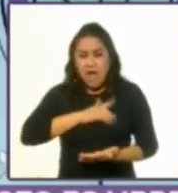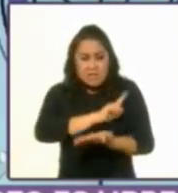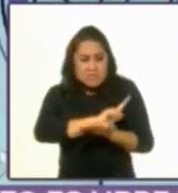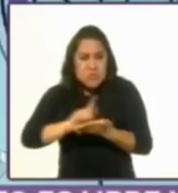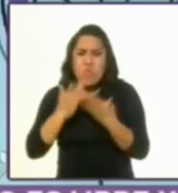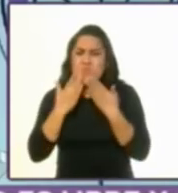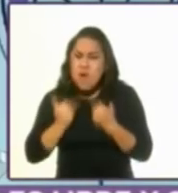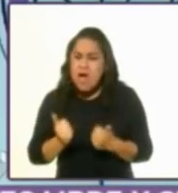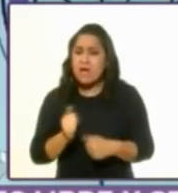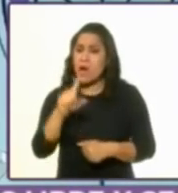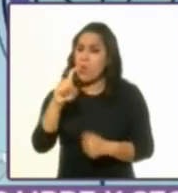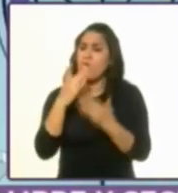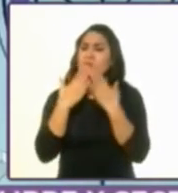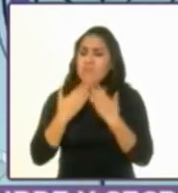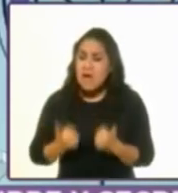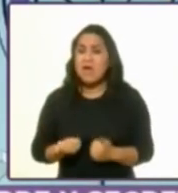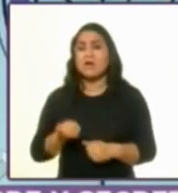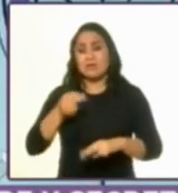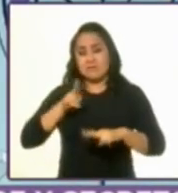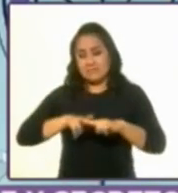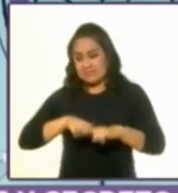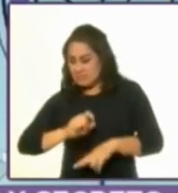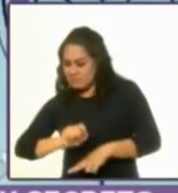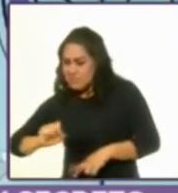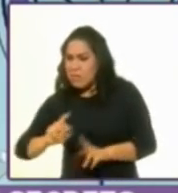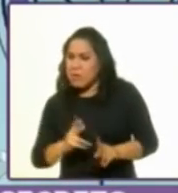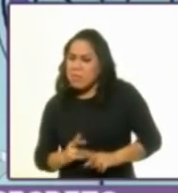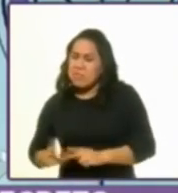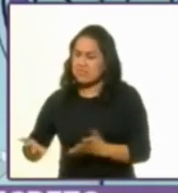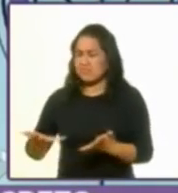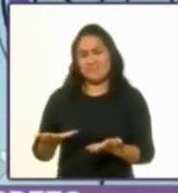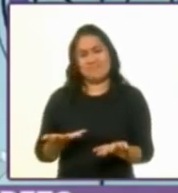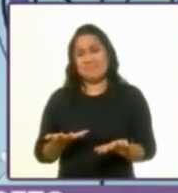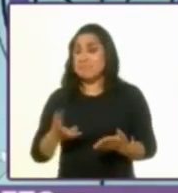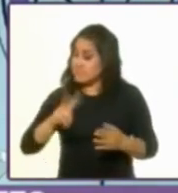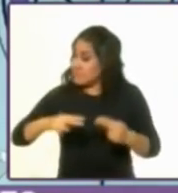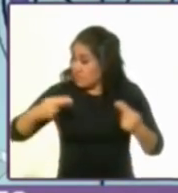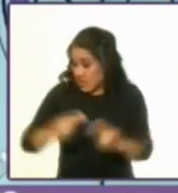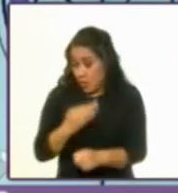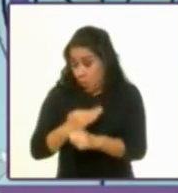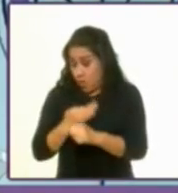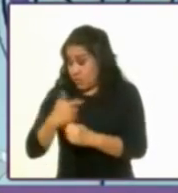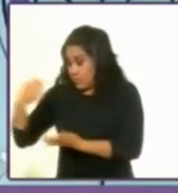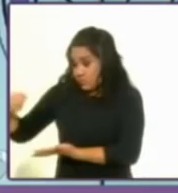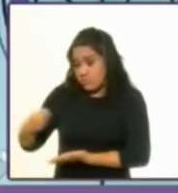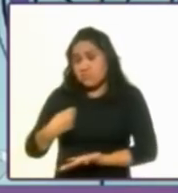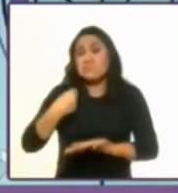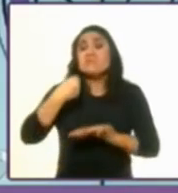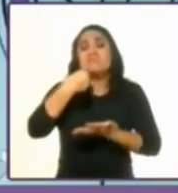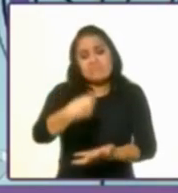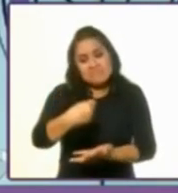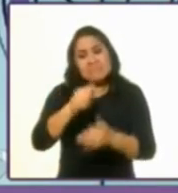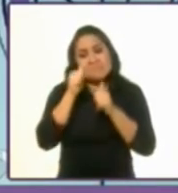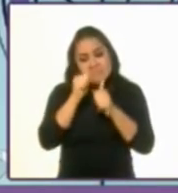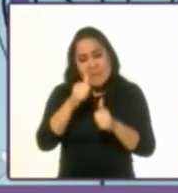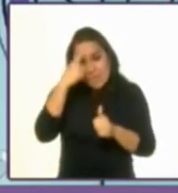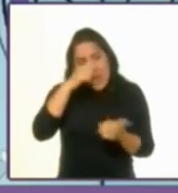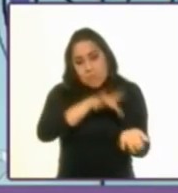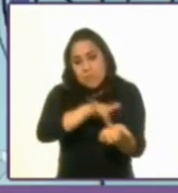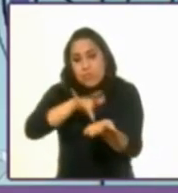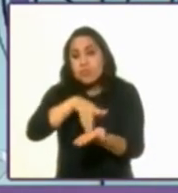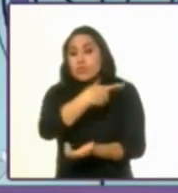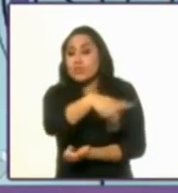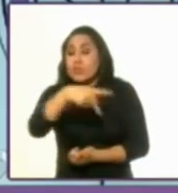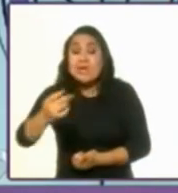no haya agua las bancas estén rotas es necesario que este recurso sea aplicado en tu escuela en la